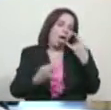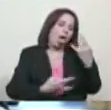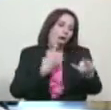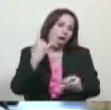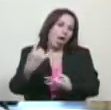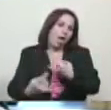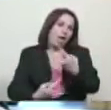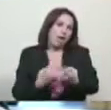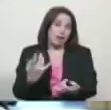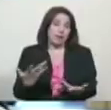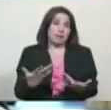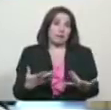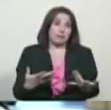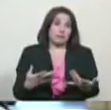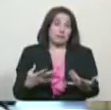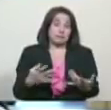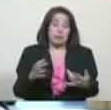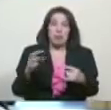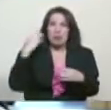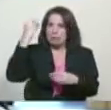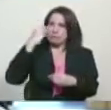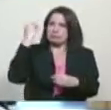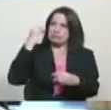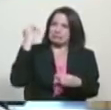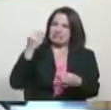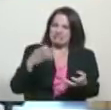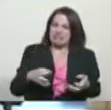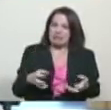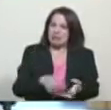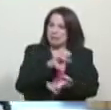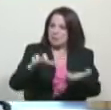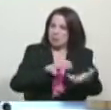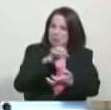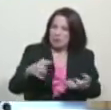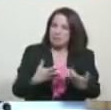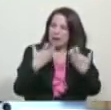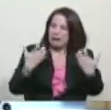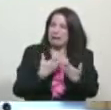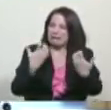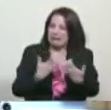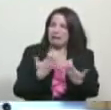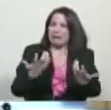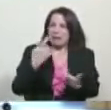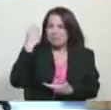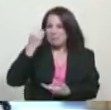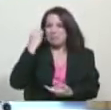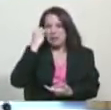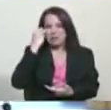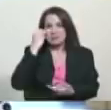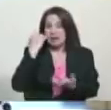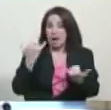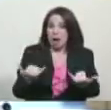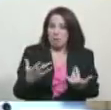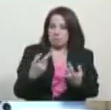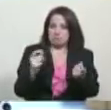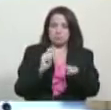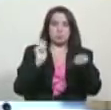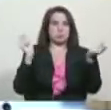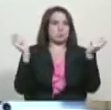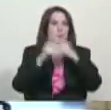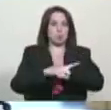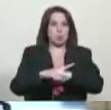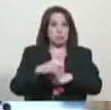una idea preconcebida y se consiguen una Venezuela de verdad. Yo le hablo a esa Venezuela de verdad. Sigamos laborando,